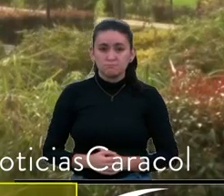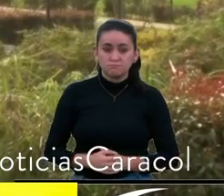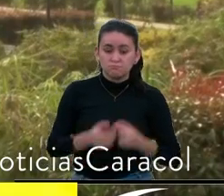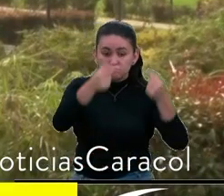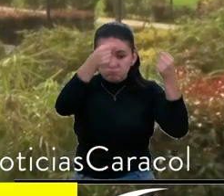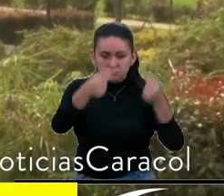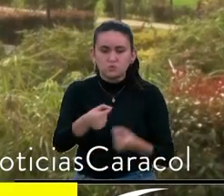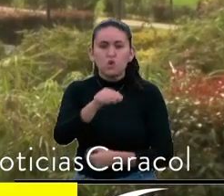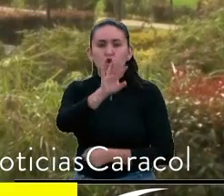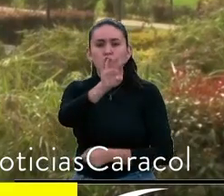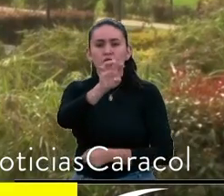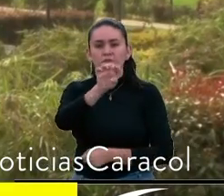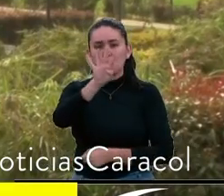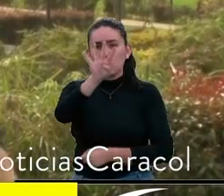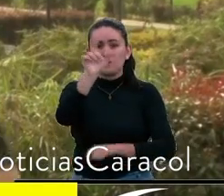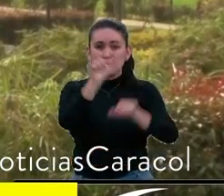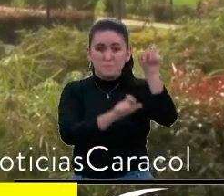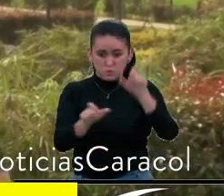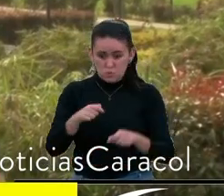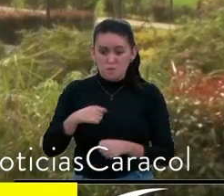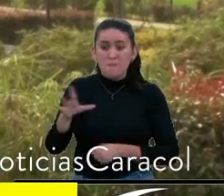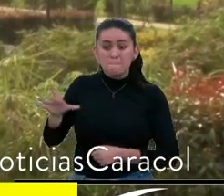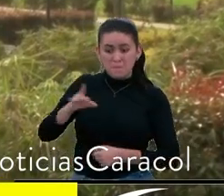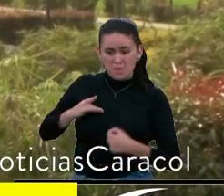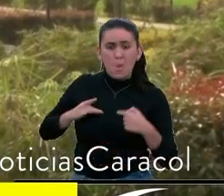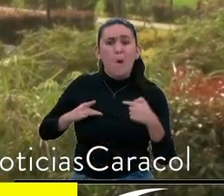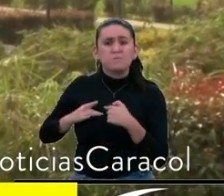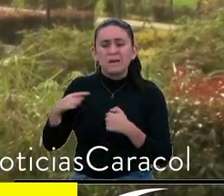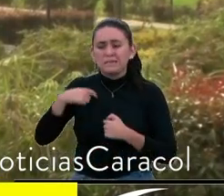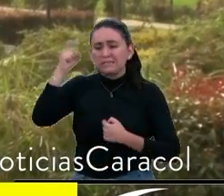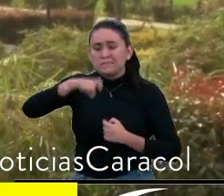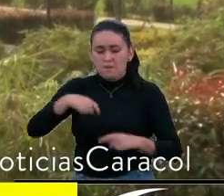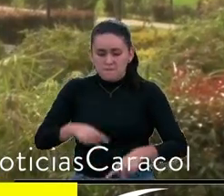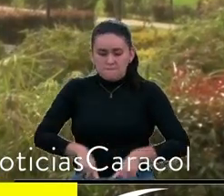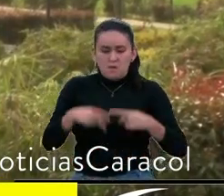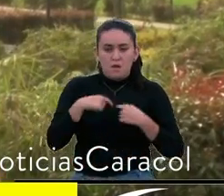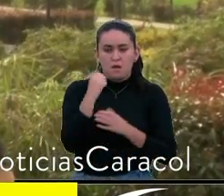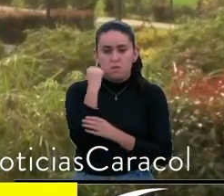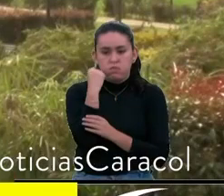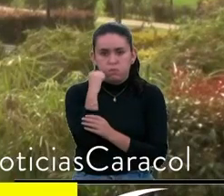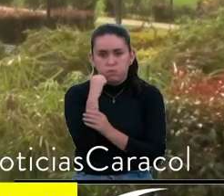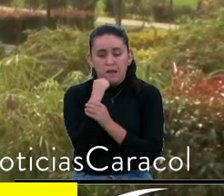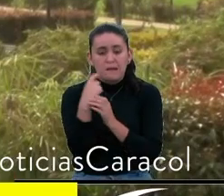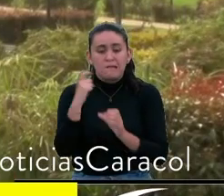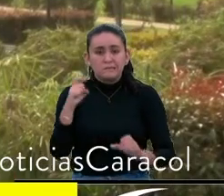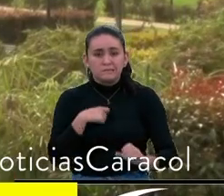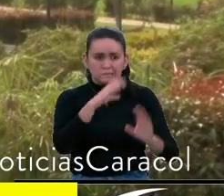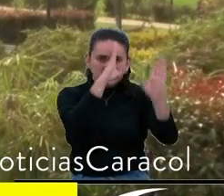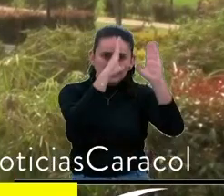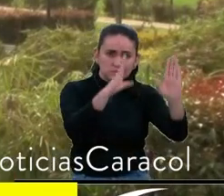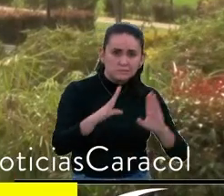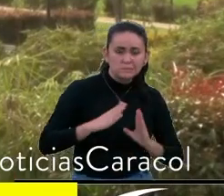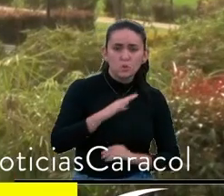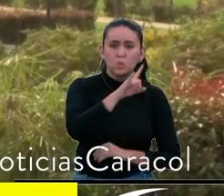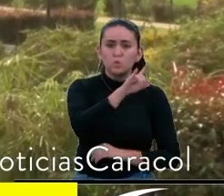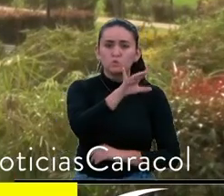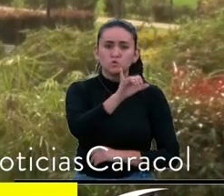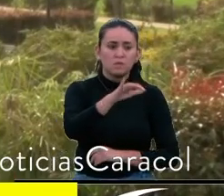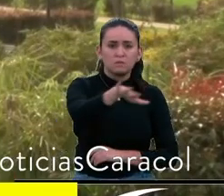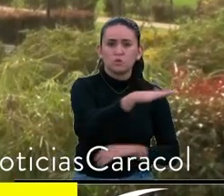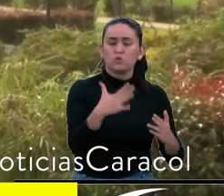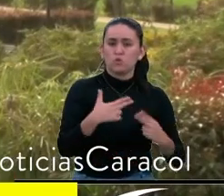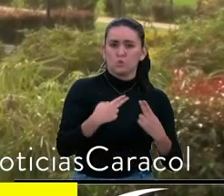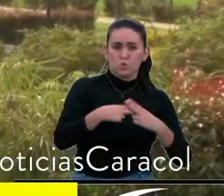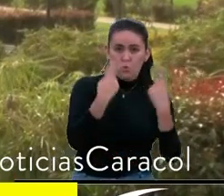son 94 personas que luchan a esta hora precisamente por salvar sus vidas en una unidad de cuidado intensivo en la capital boyacense.